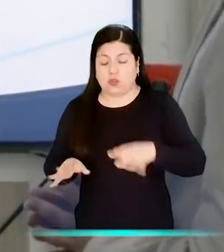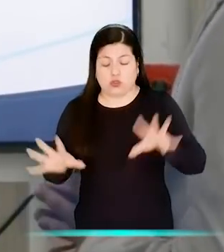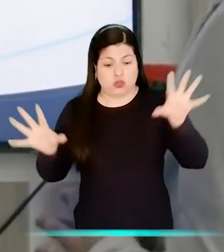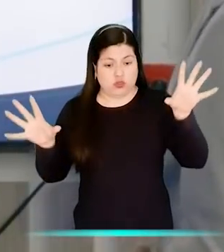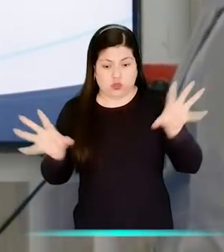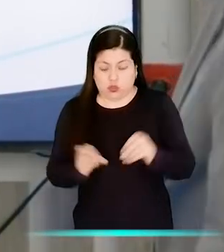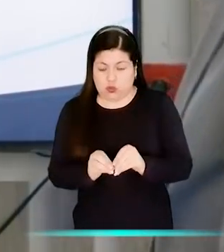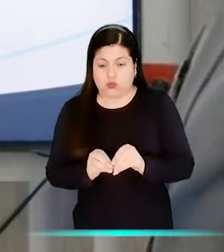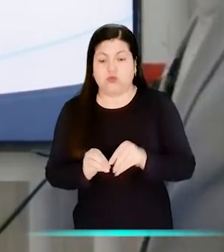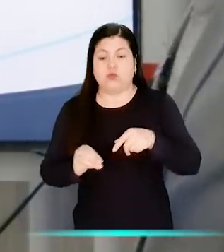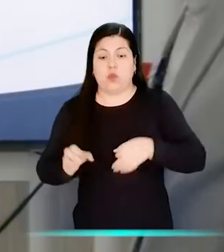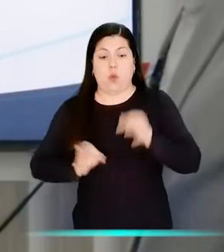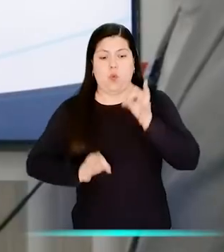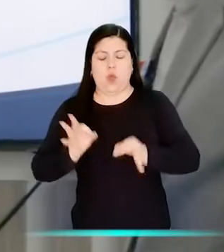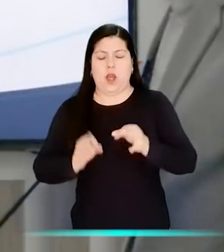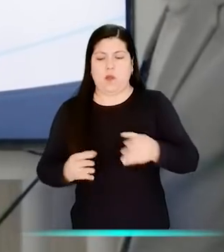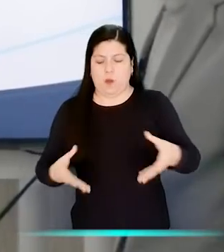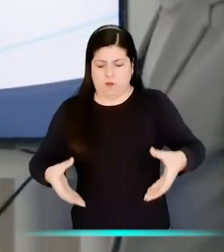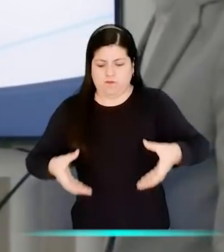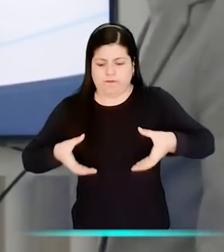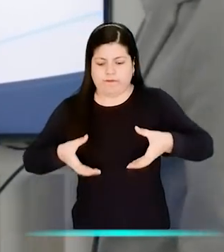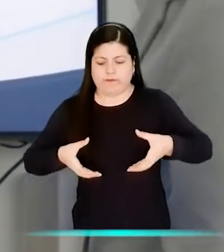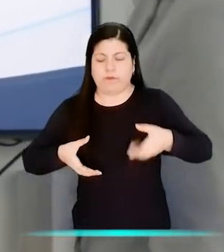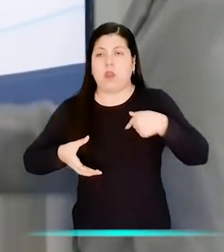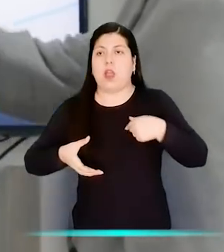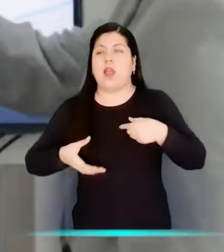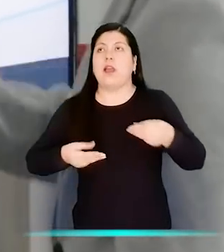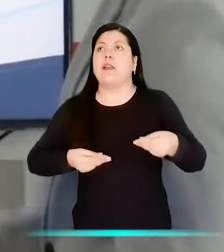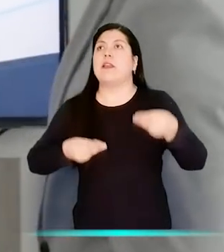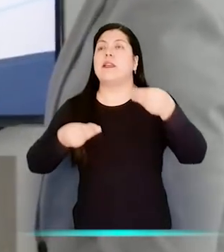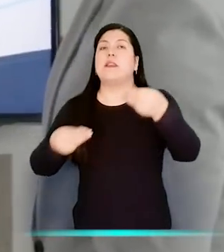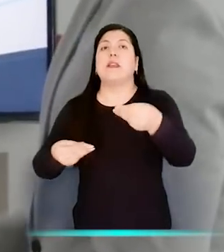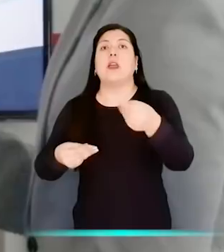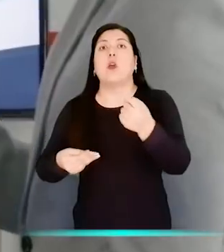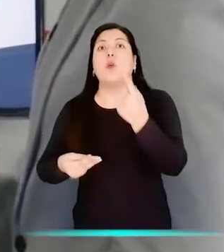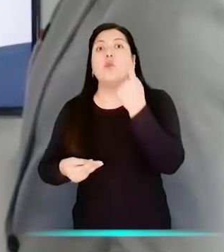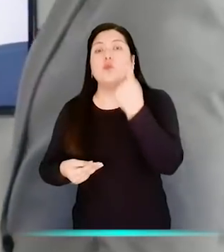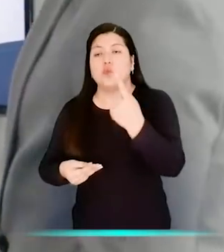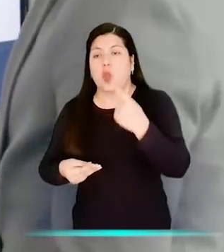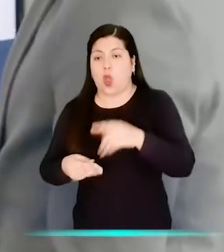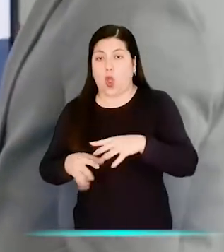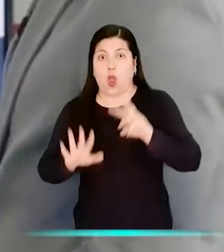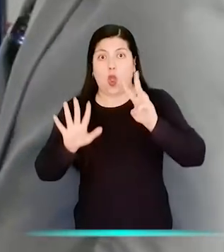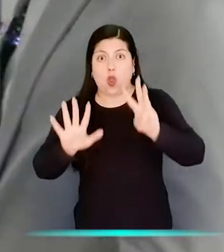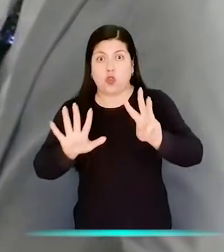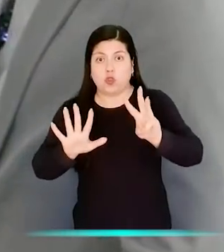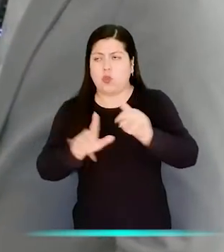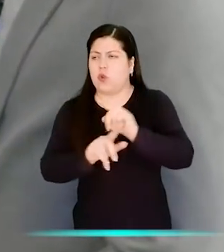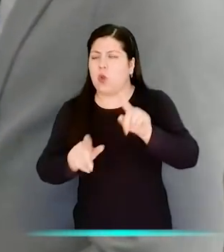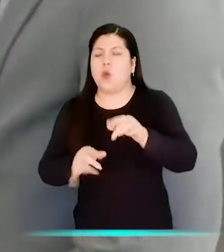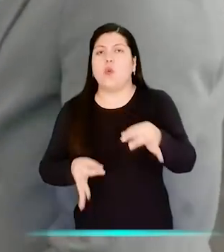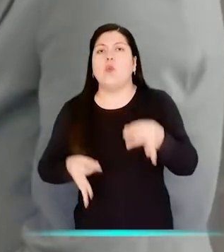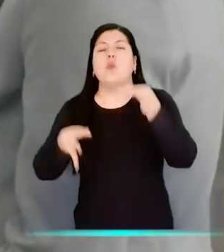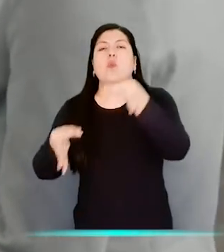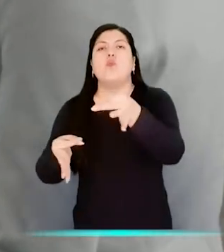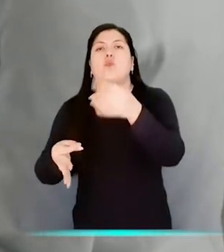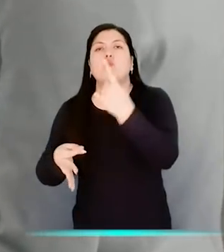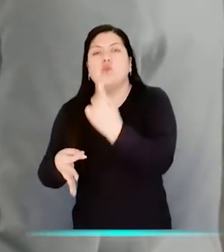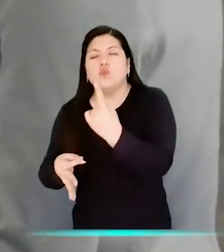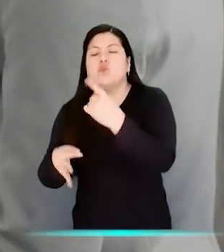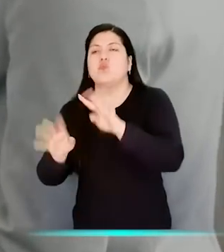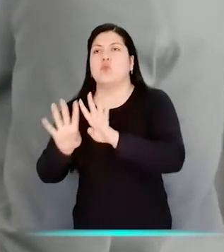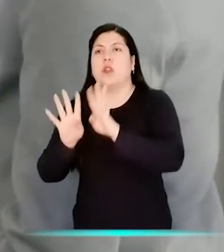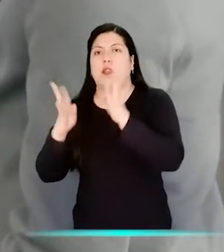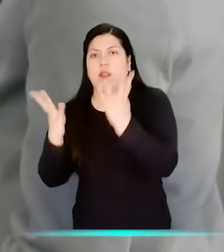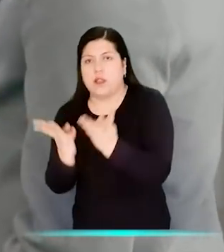De todas las tarjetas que va a tener el jurado de votación en la mesa, se pueden entregar solo una tarjeta electoral. Esa sola